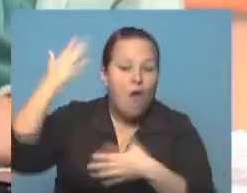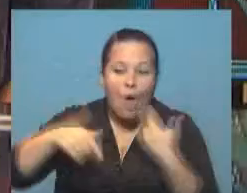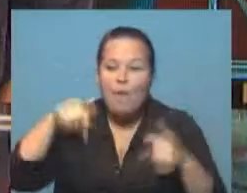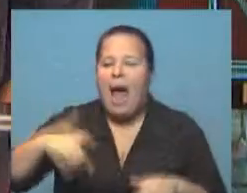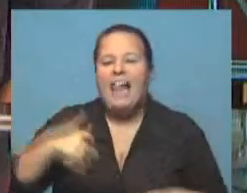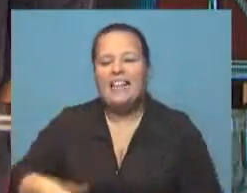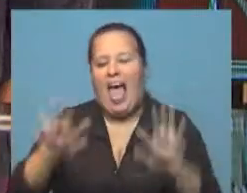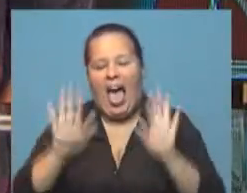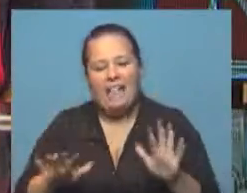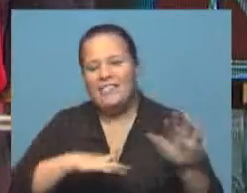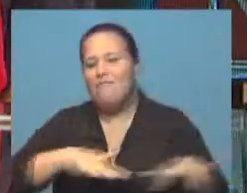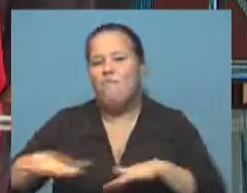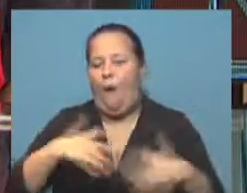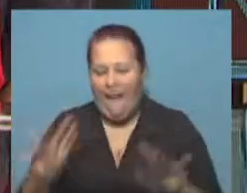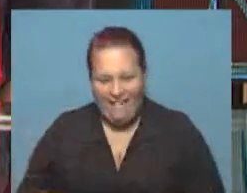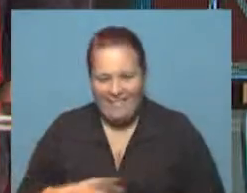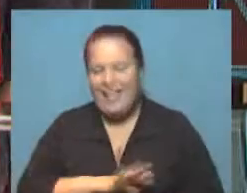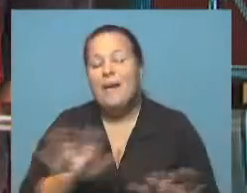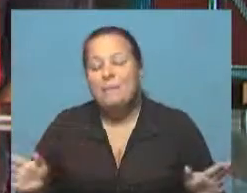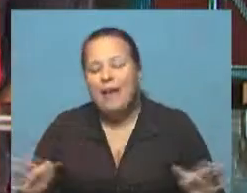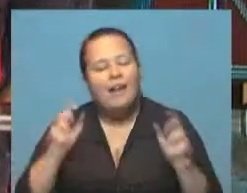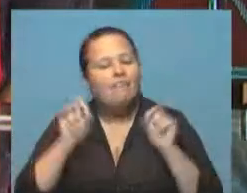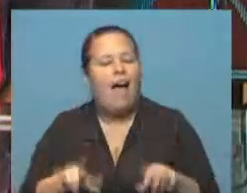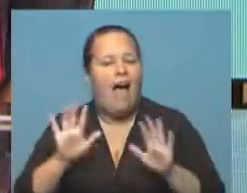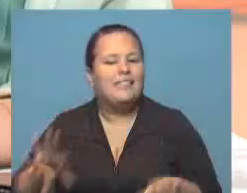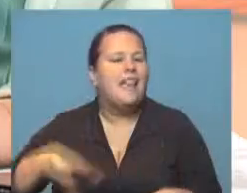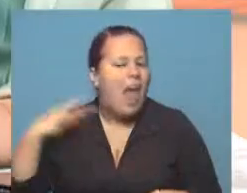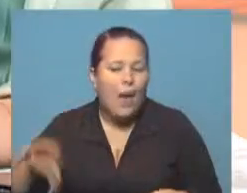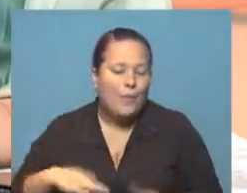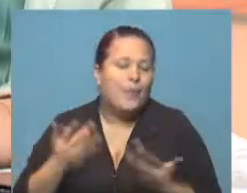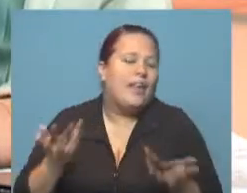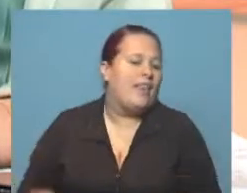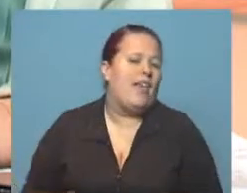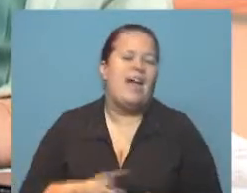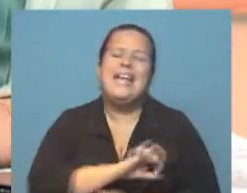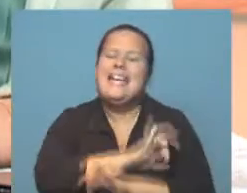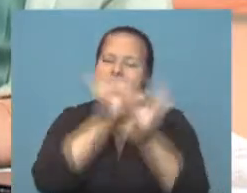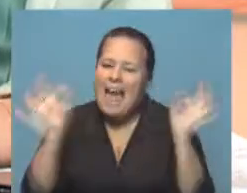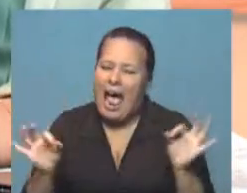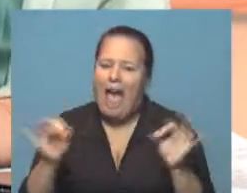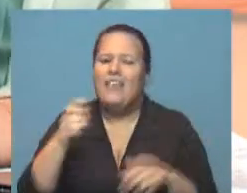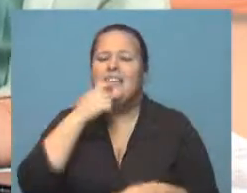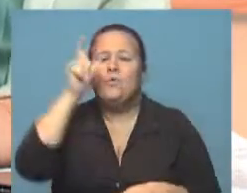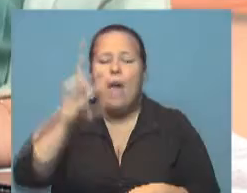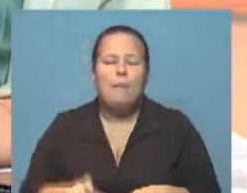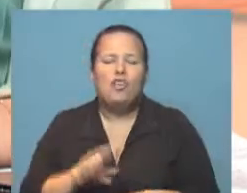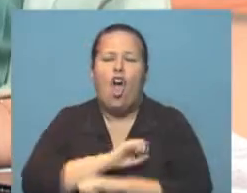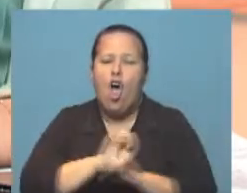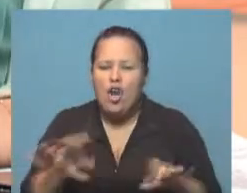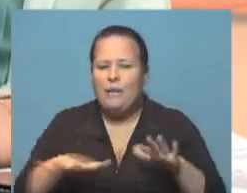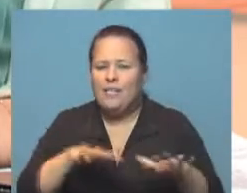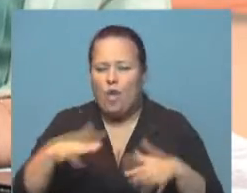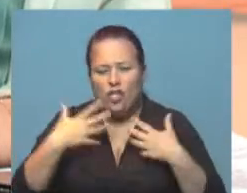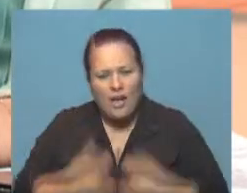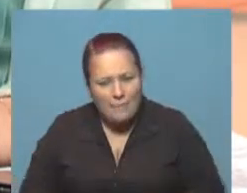país evidentemente mueve las cuestiones, ¿no? Pero es parte de la vida y lógicamente nadie que haya pasado por esa tremenda